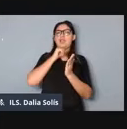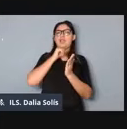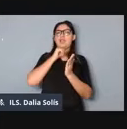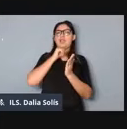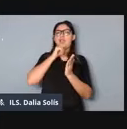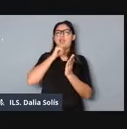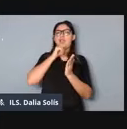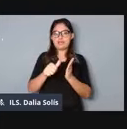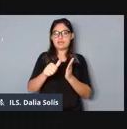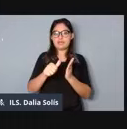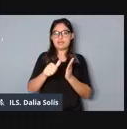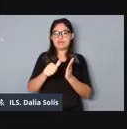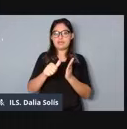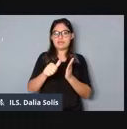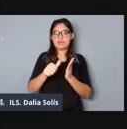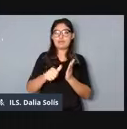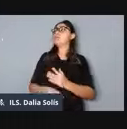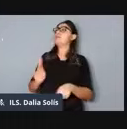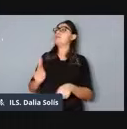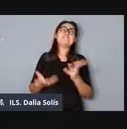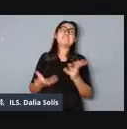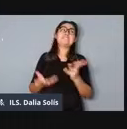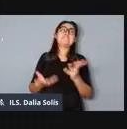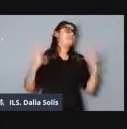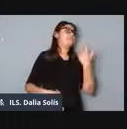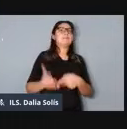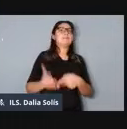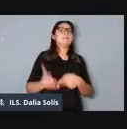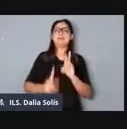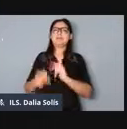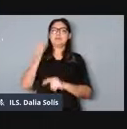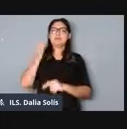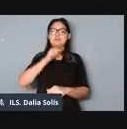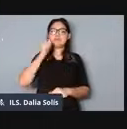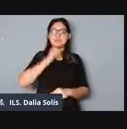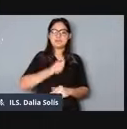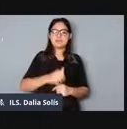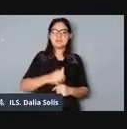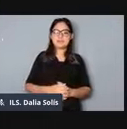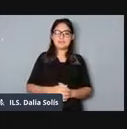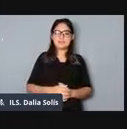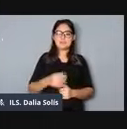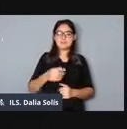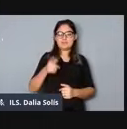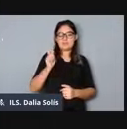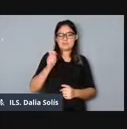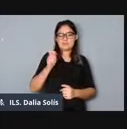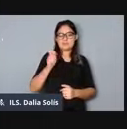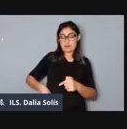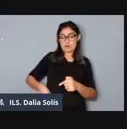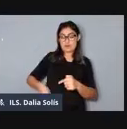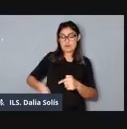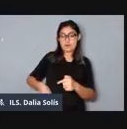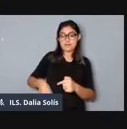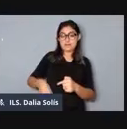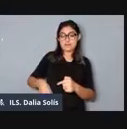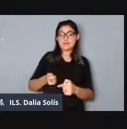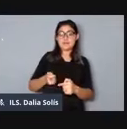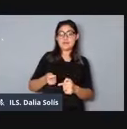para no avanzar. La culpa desaparece con el compromiso. Fíjate qué